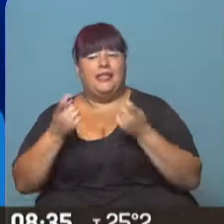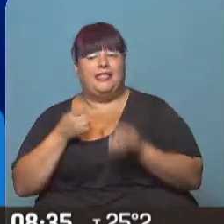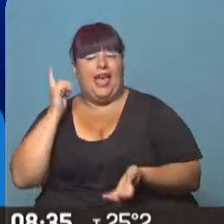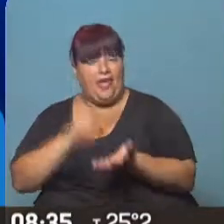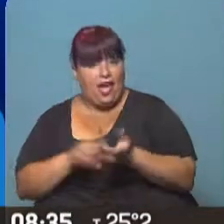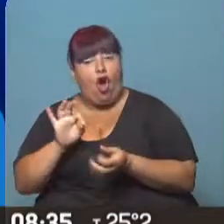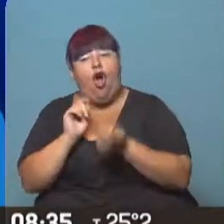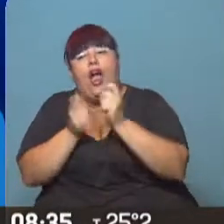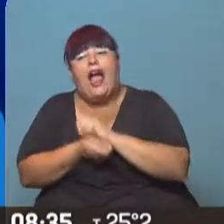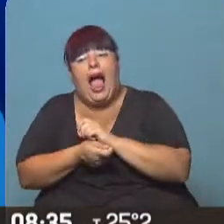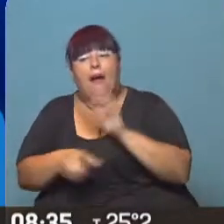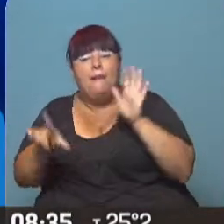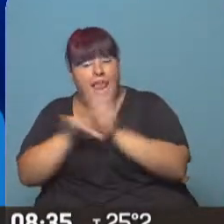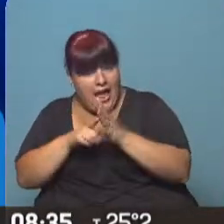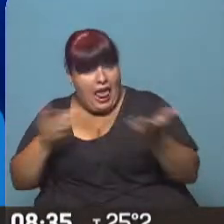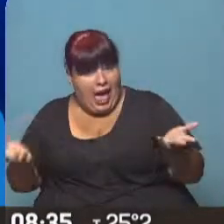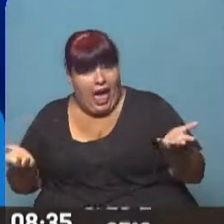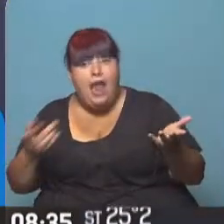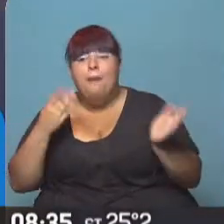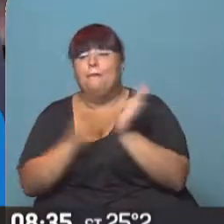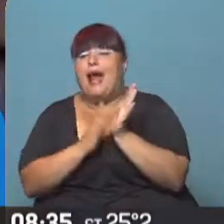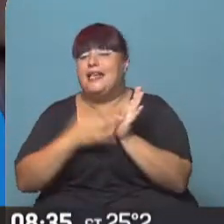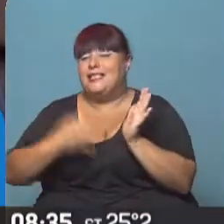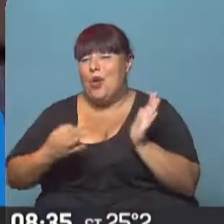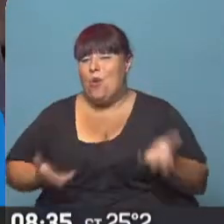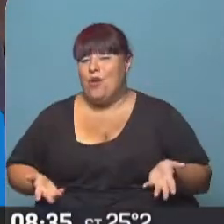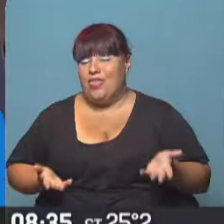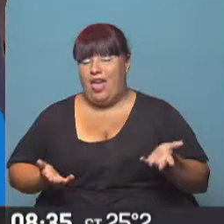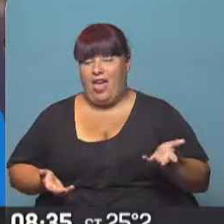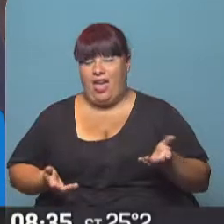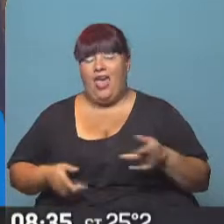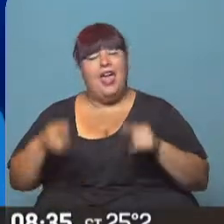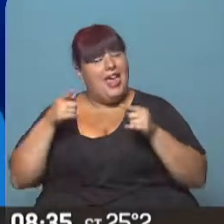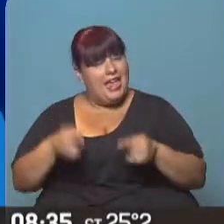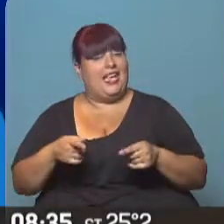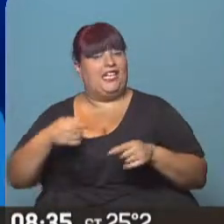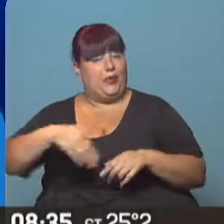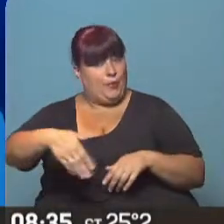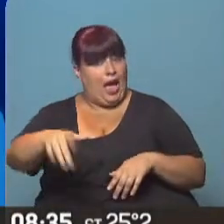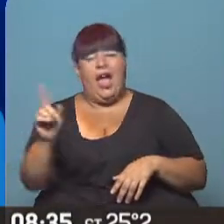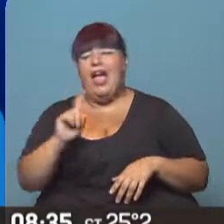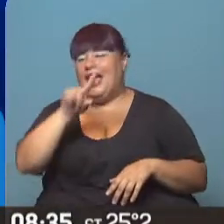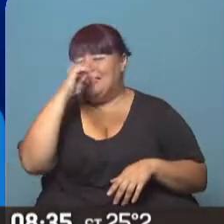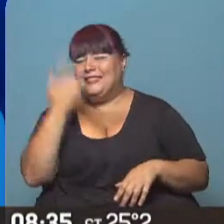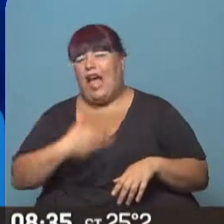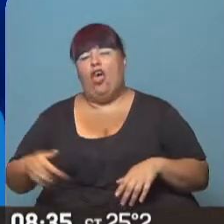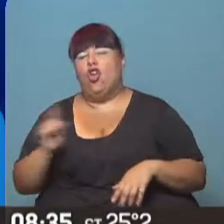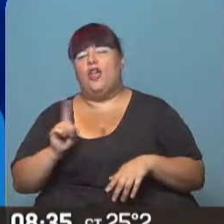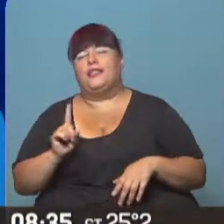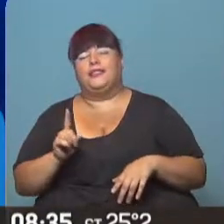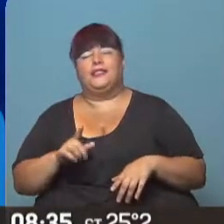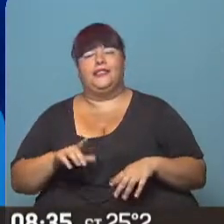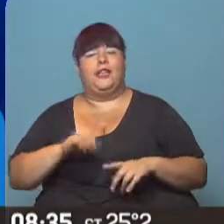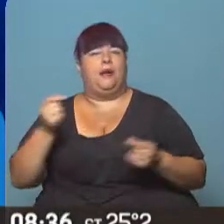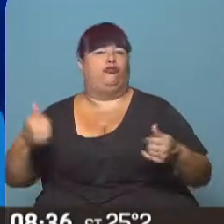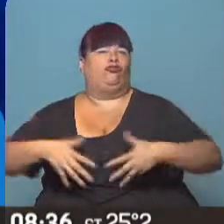decreto o modificar algunas normas? Claro, para darle garantías. Eso es lo que se viene. No, el Estado no tiene todo